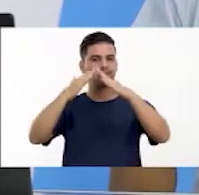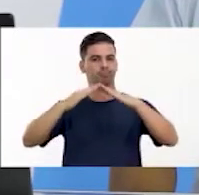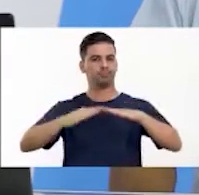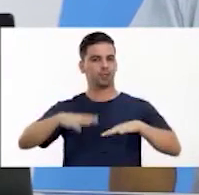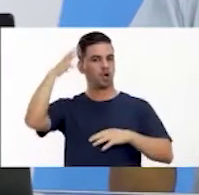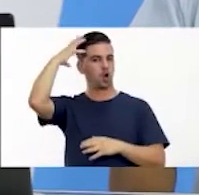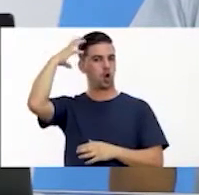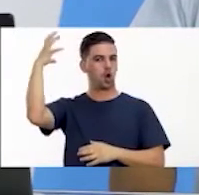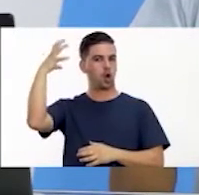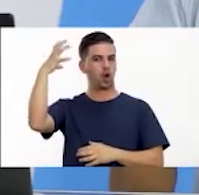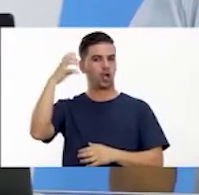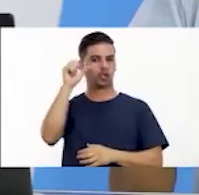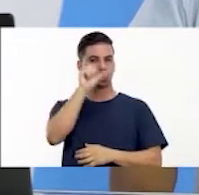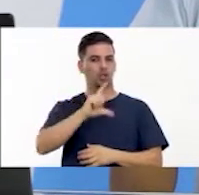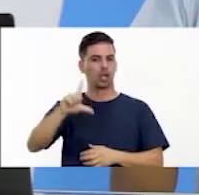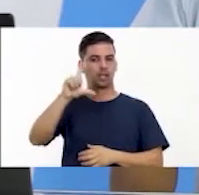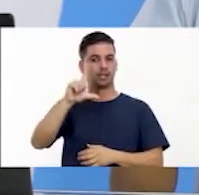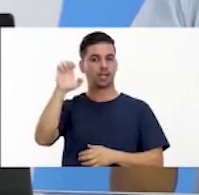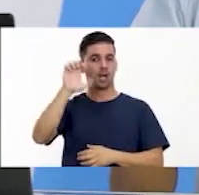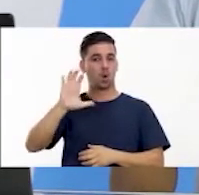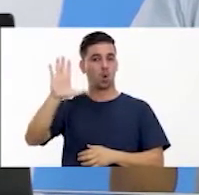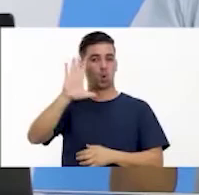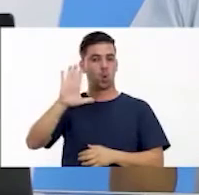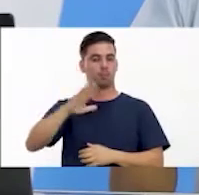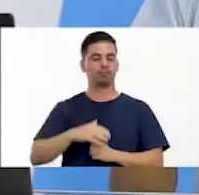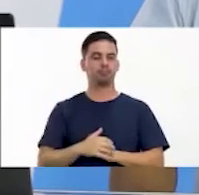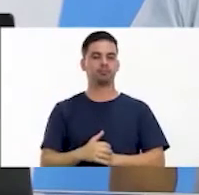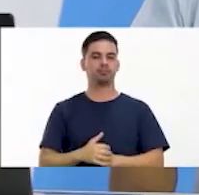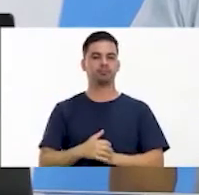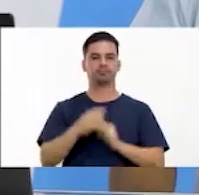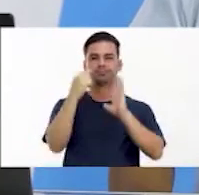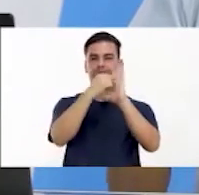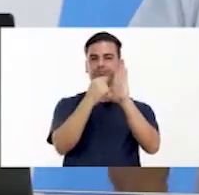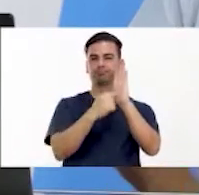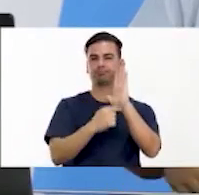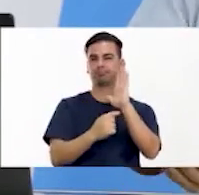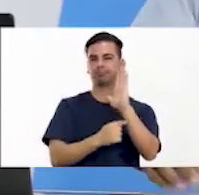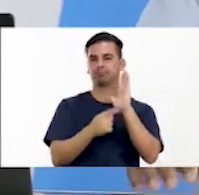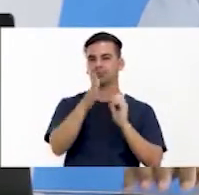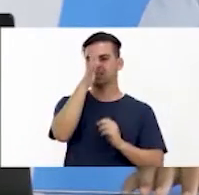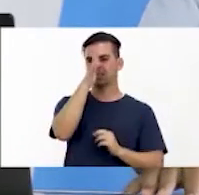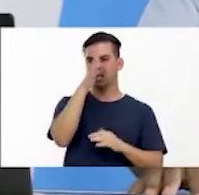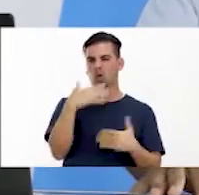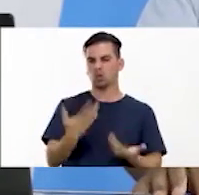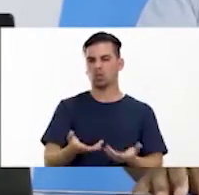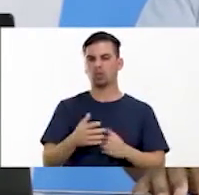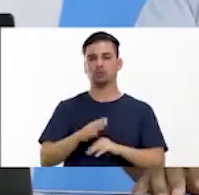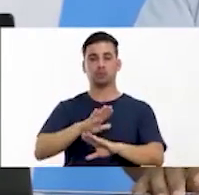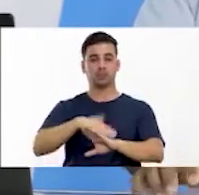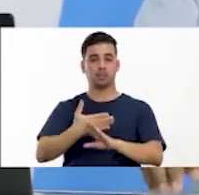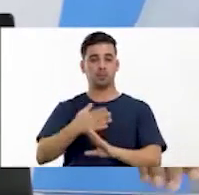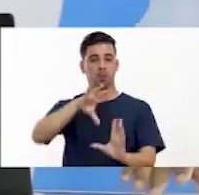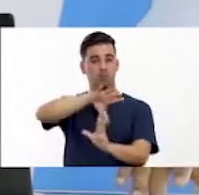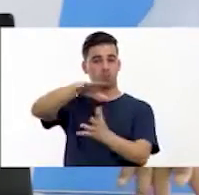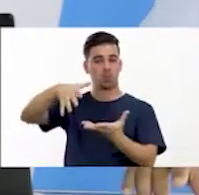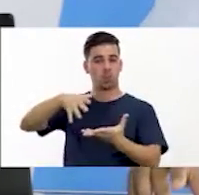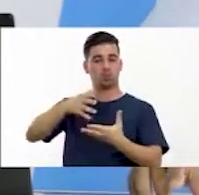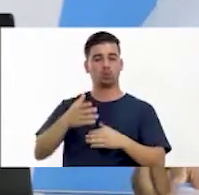Soviética. Y por supuesto, las consecuencias que este hecho acarrió para el resto del mundo.